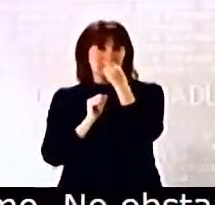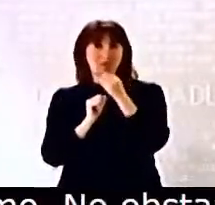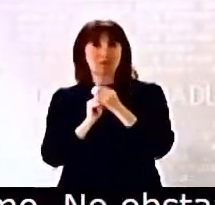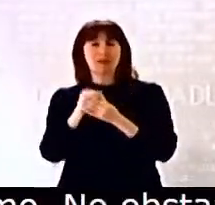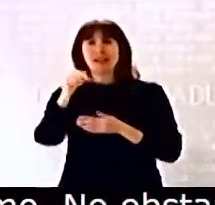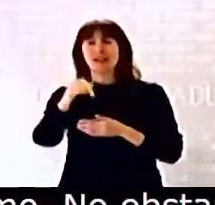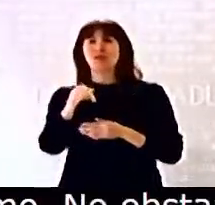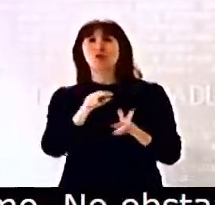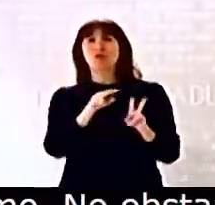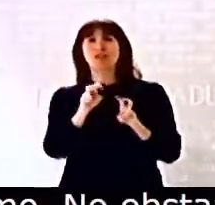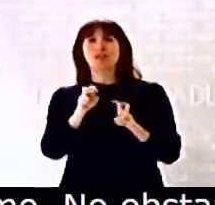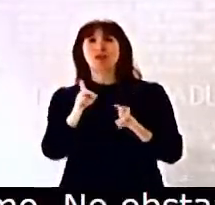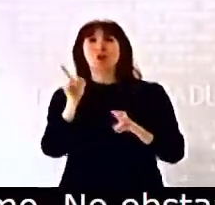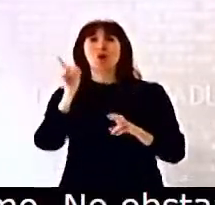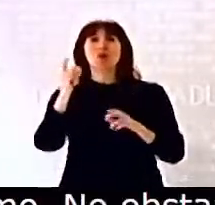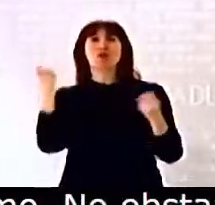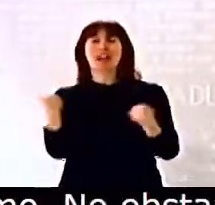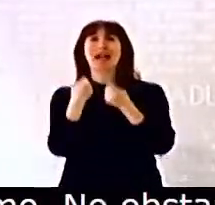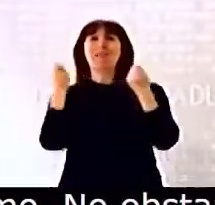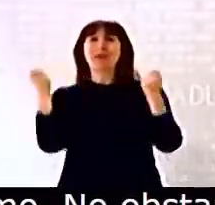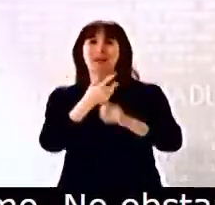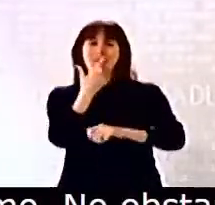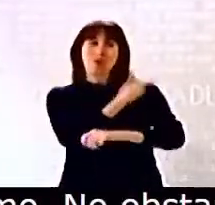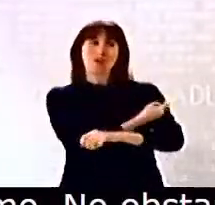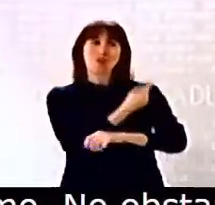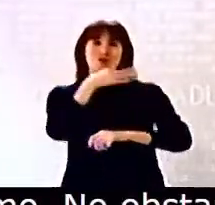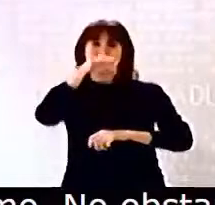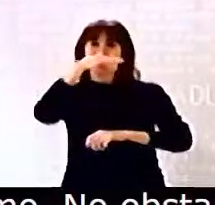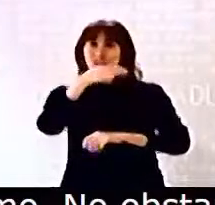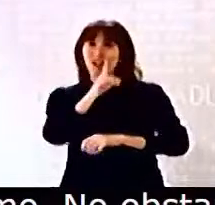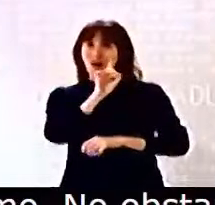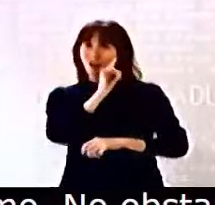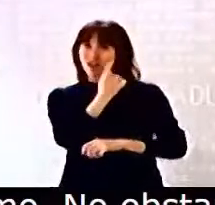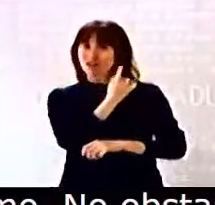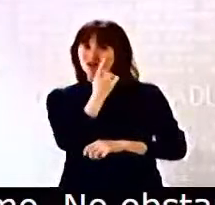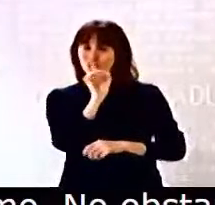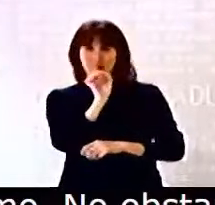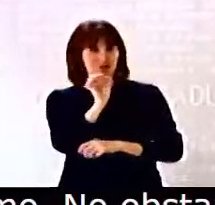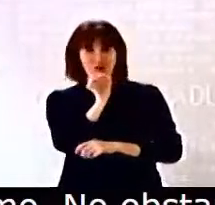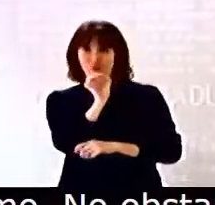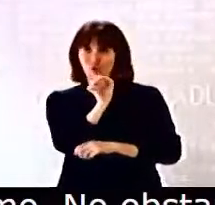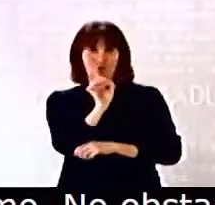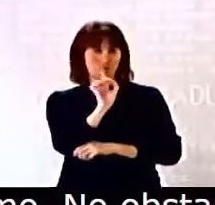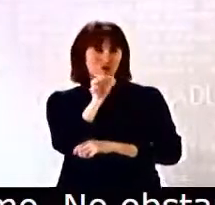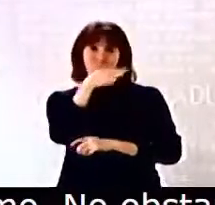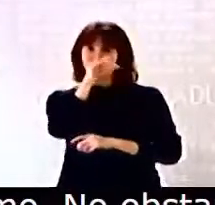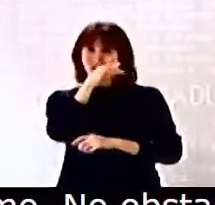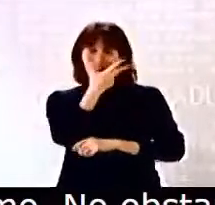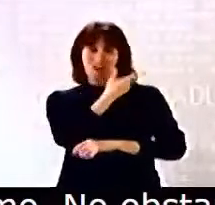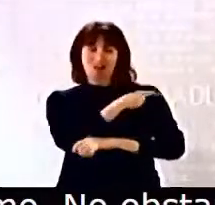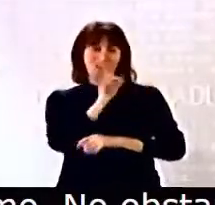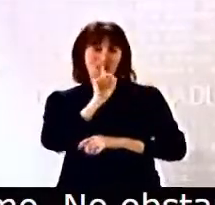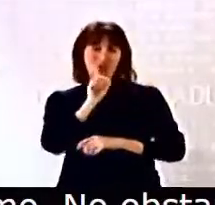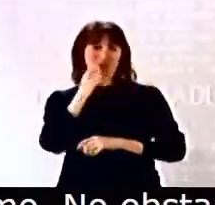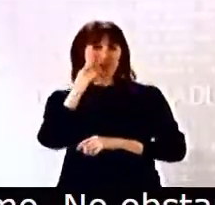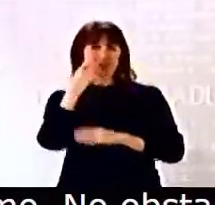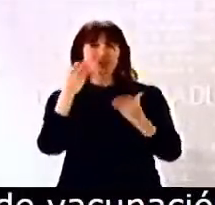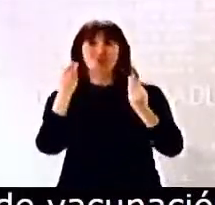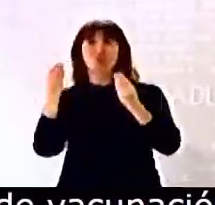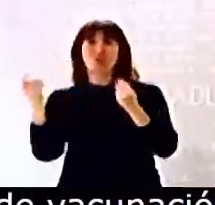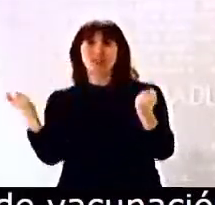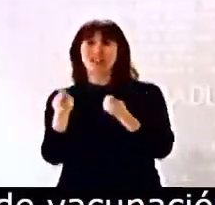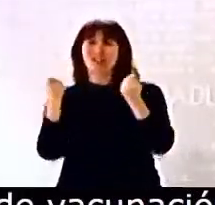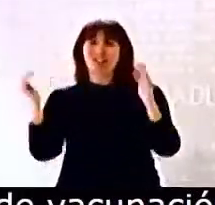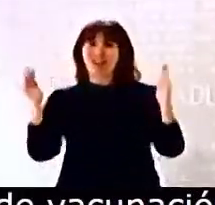Esto no es una sola campaña de vacunación. Esto no es una sola campaña de vacunación. Estas son muchas campañas